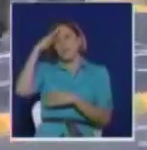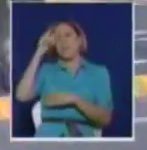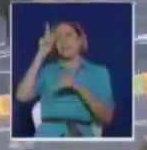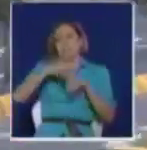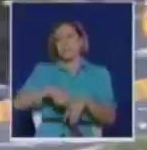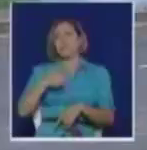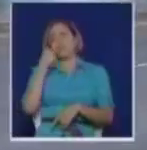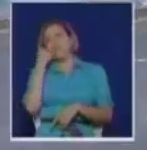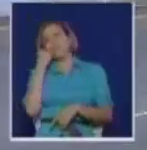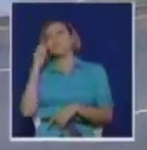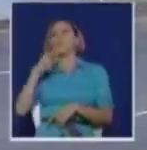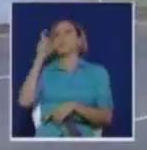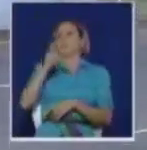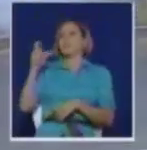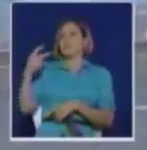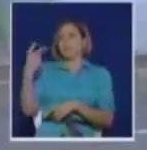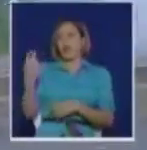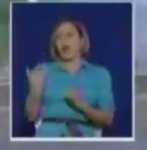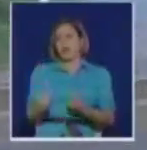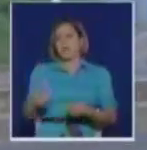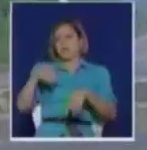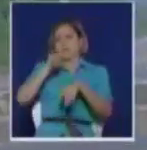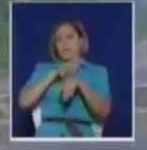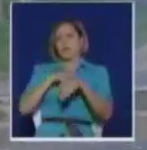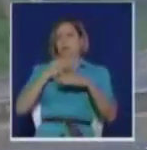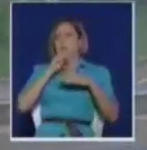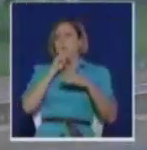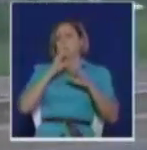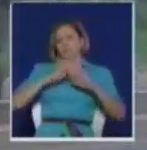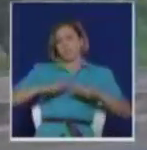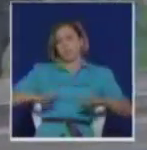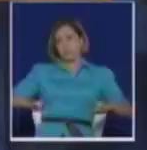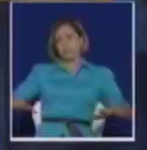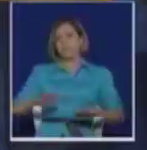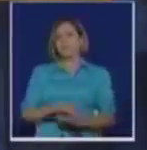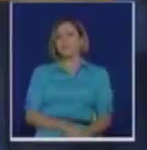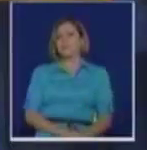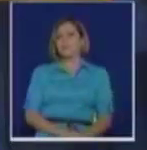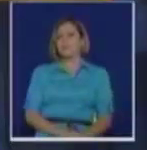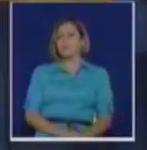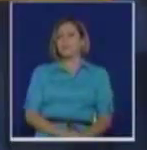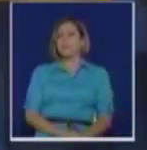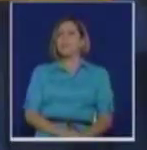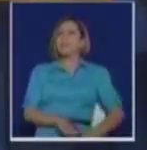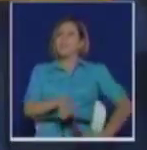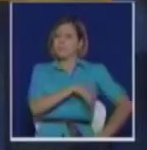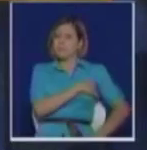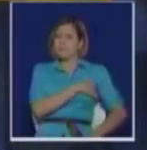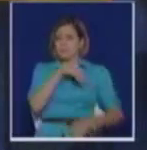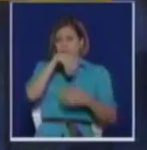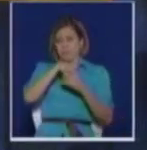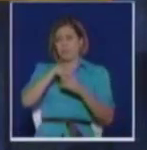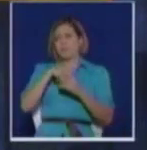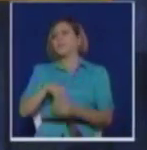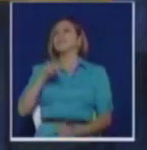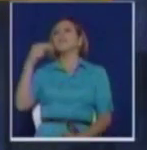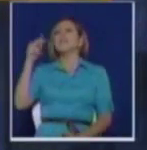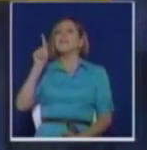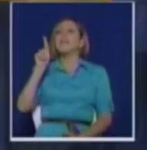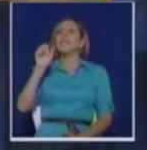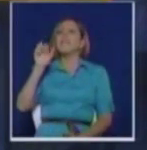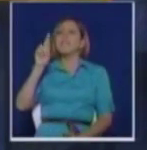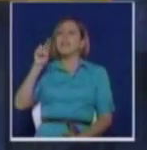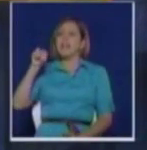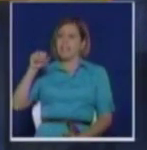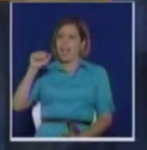civiles, esta noche hay normalidad en las alrededores de la Universidad del Valle. El ministro del Interior, Fernando Carrillo, se reunió hoy